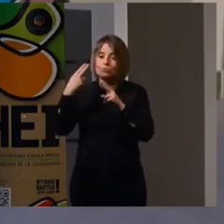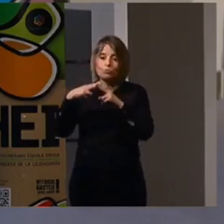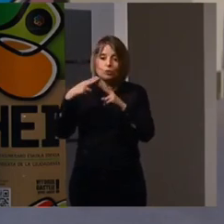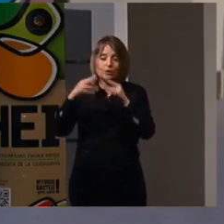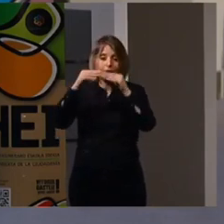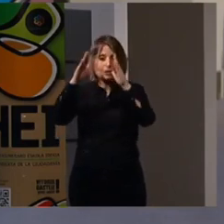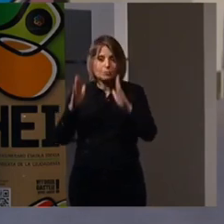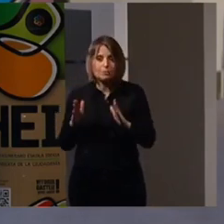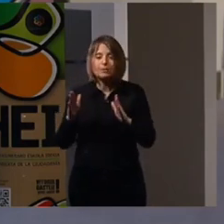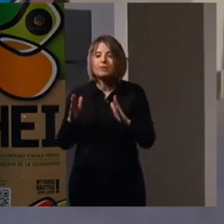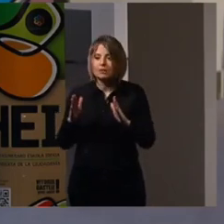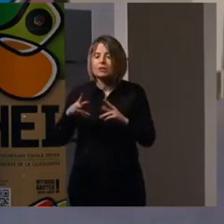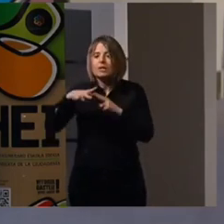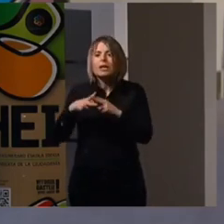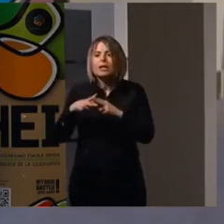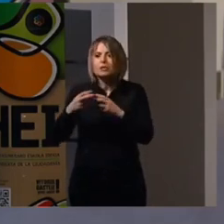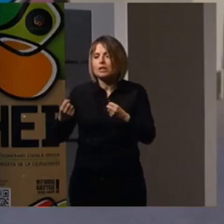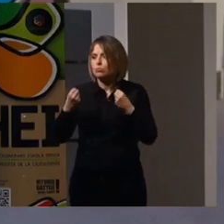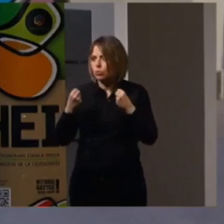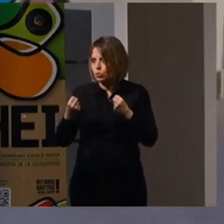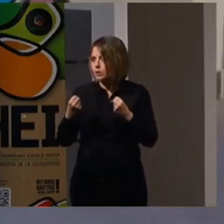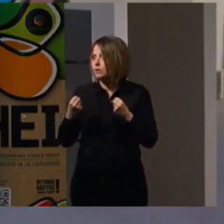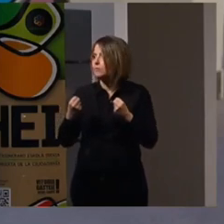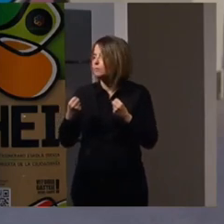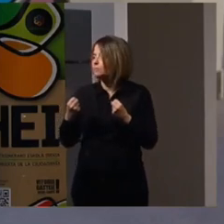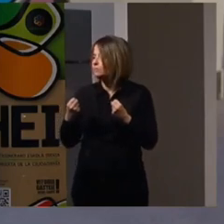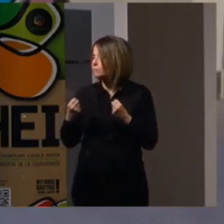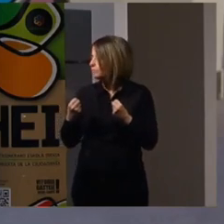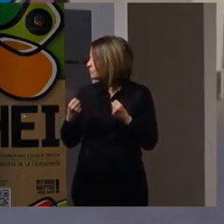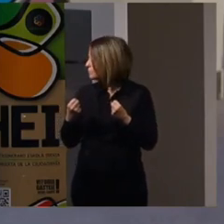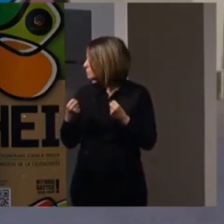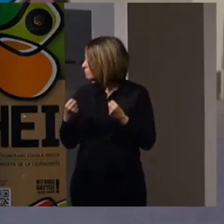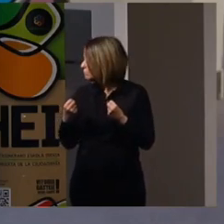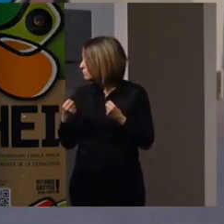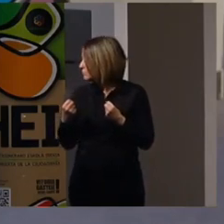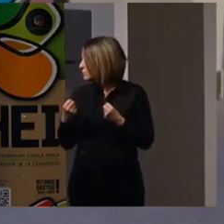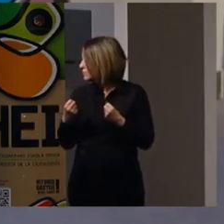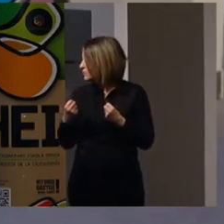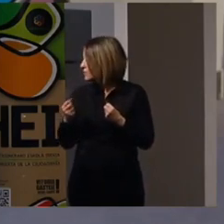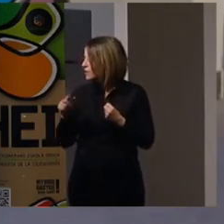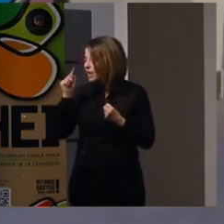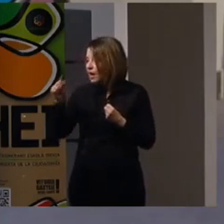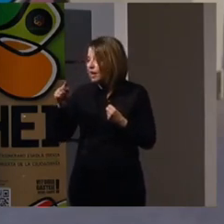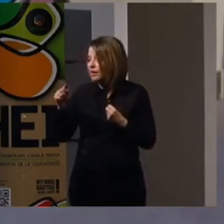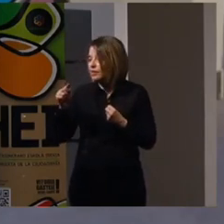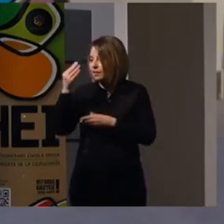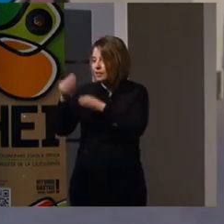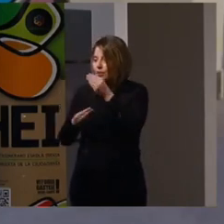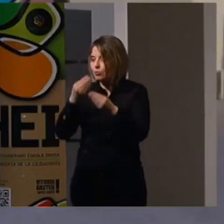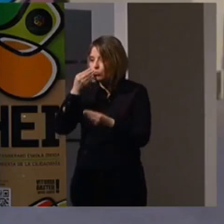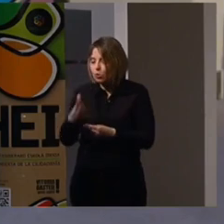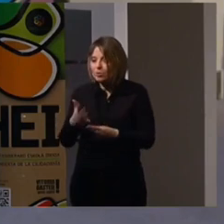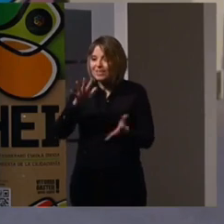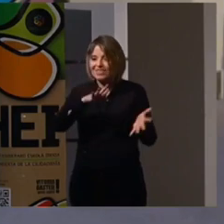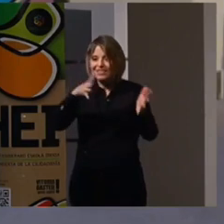vivienda, por ejemplo, son herramientas muy potentes, precisamente, pues, si es que en ese sentido les salió la maniobra muy bien,